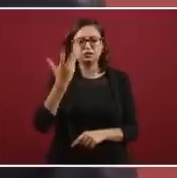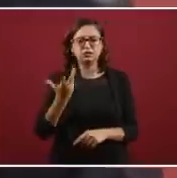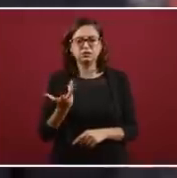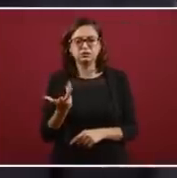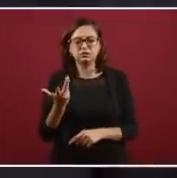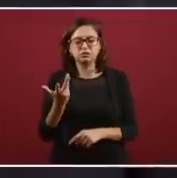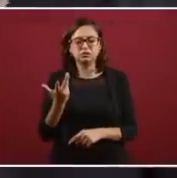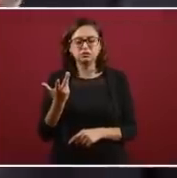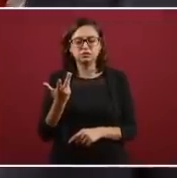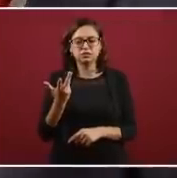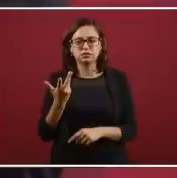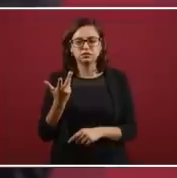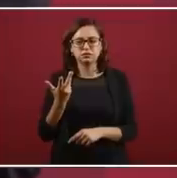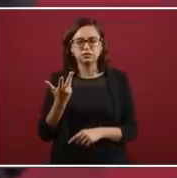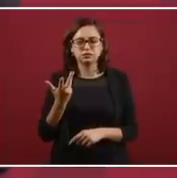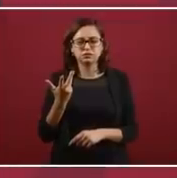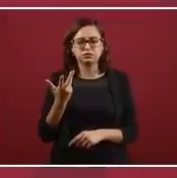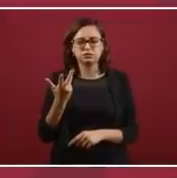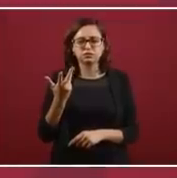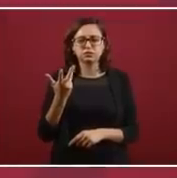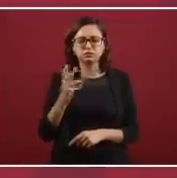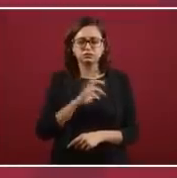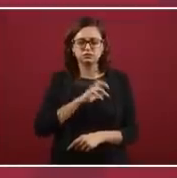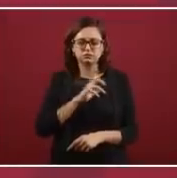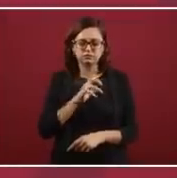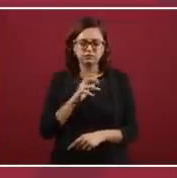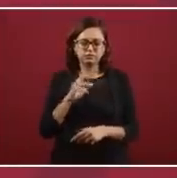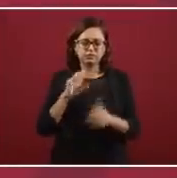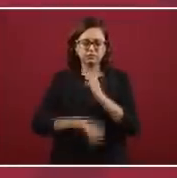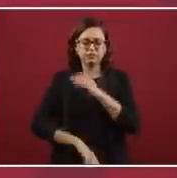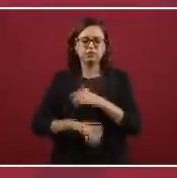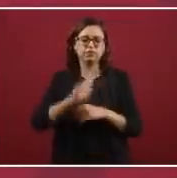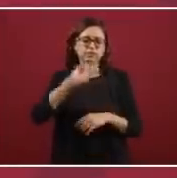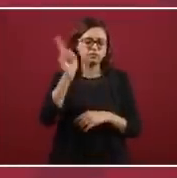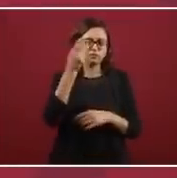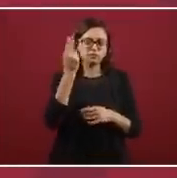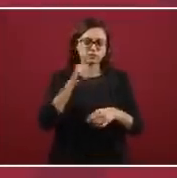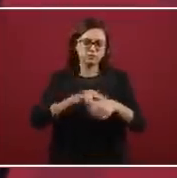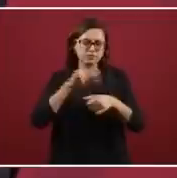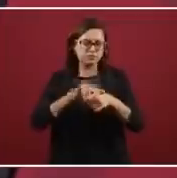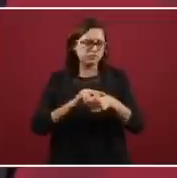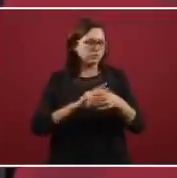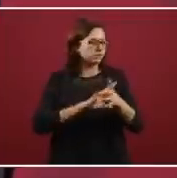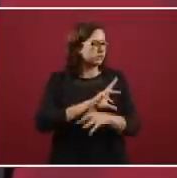para las especialidades de los médicos, con todo,